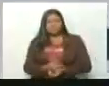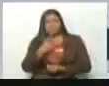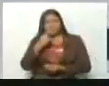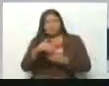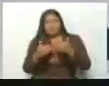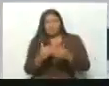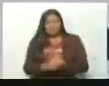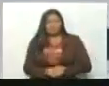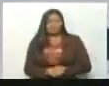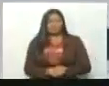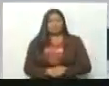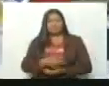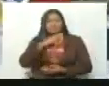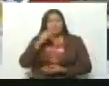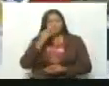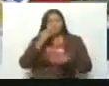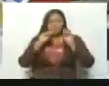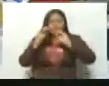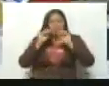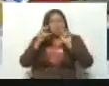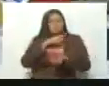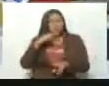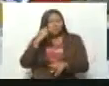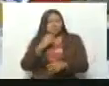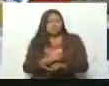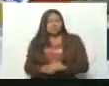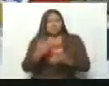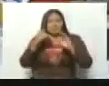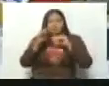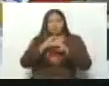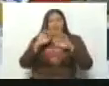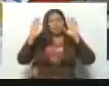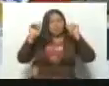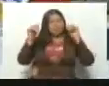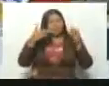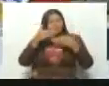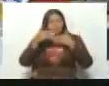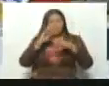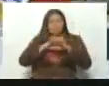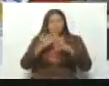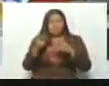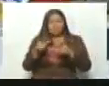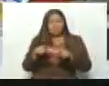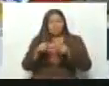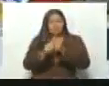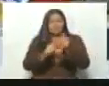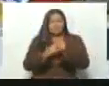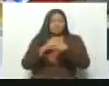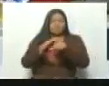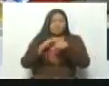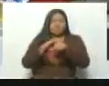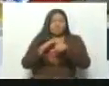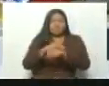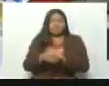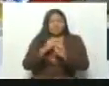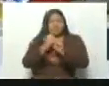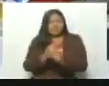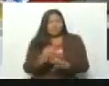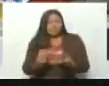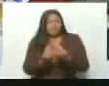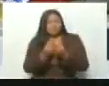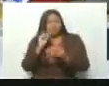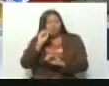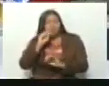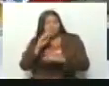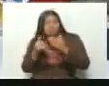¡Eso, qué rico! Y además que con ese mensaje tenemos que despedir esta conversación, porque acá tenemos a la viceministra y en espera para acompañarnos